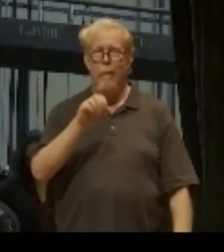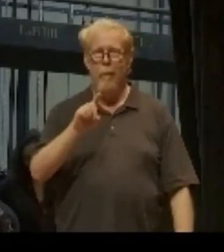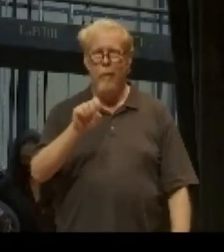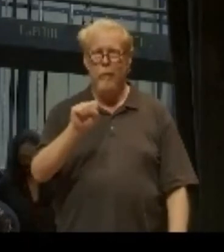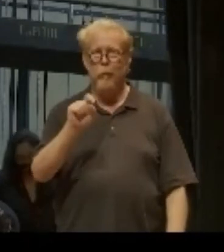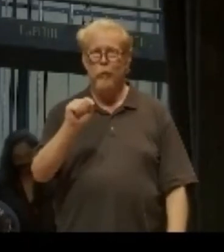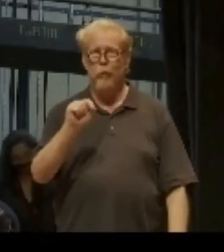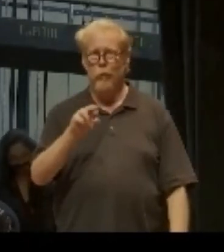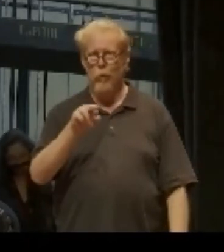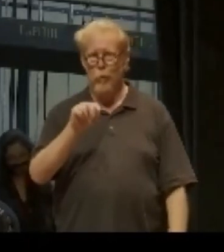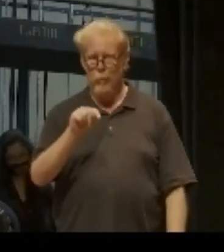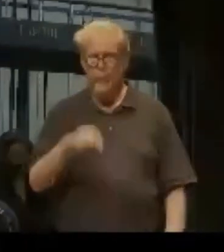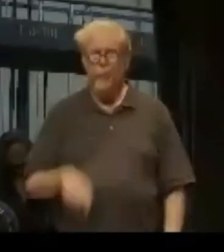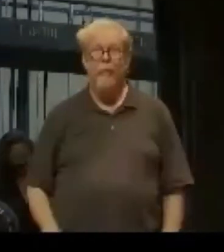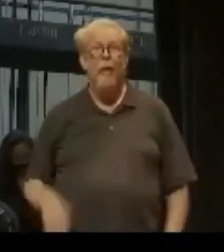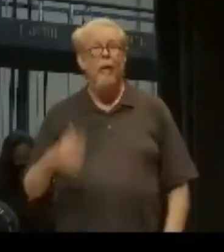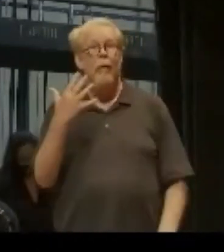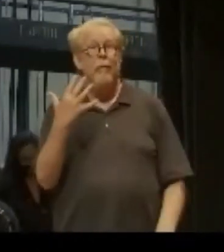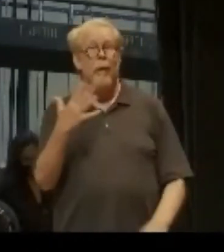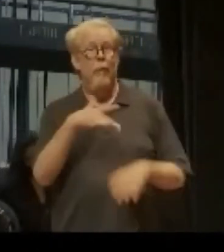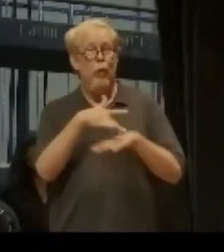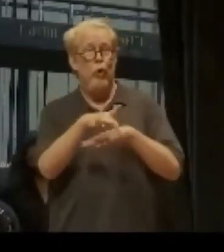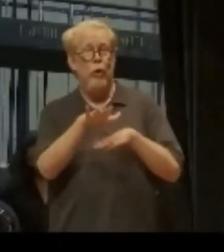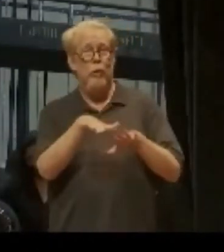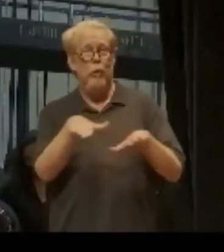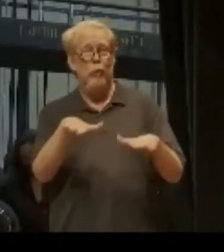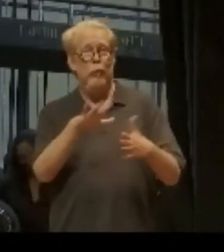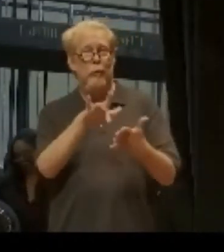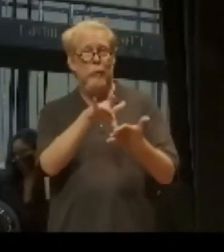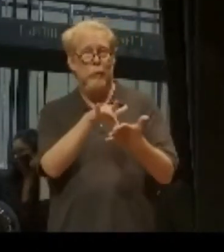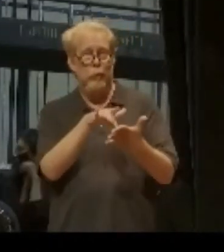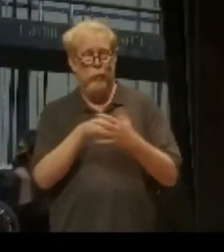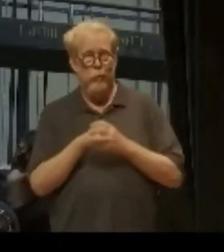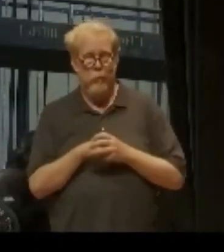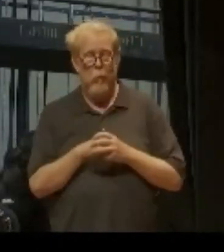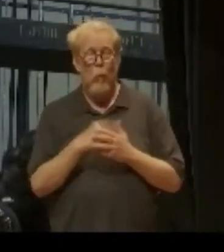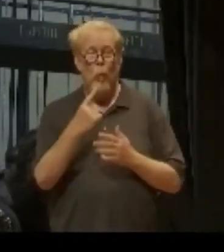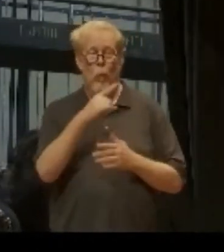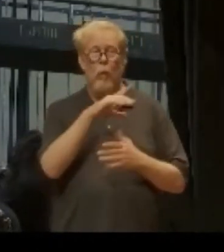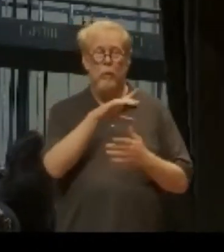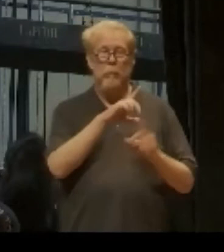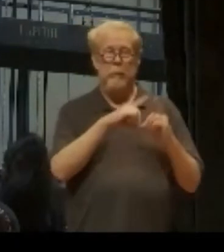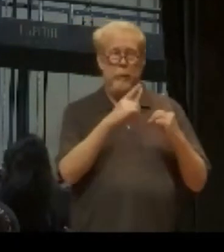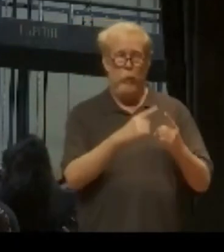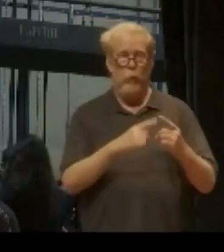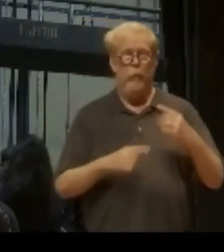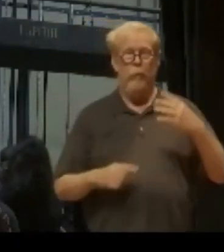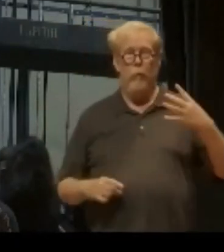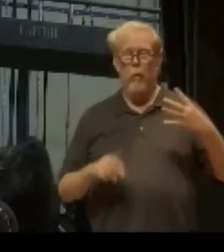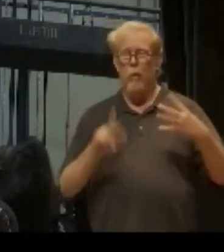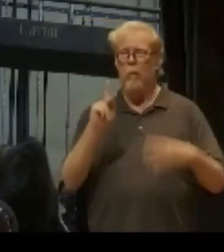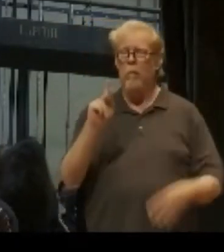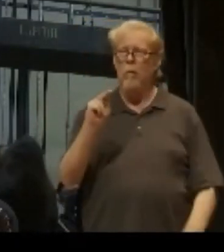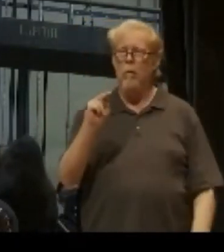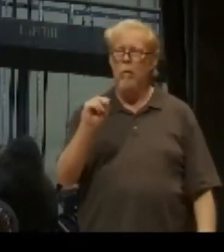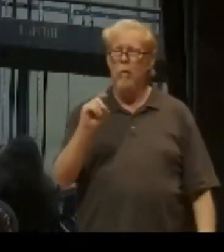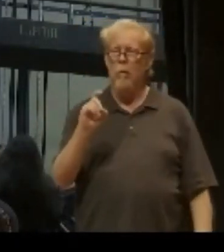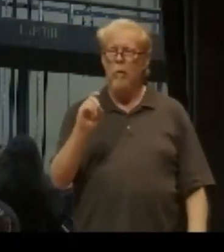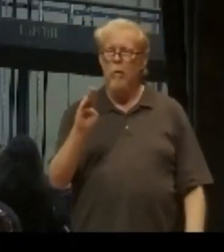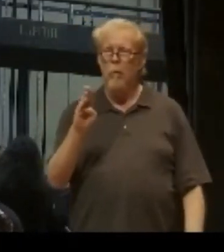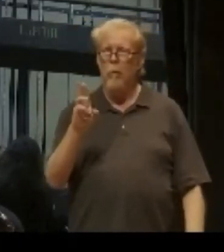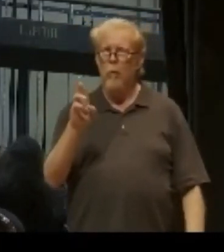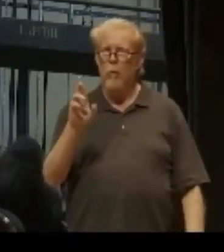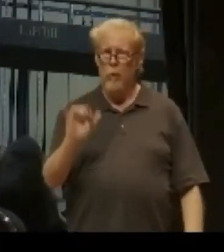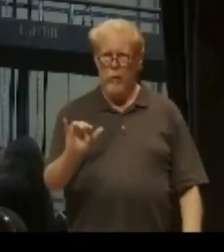Head Start. Hay 5 centros también de educación inicial en el distrito, así